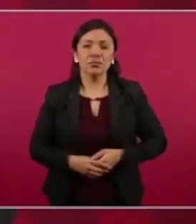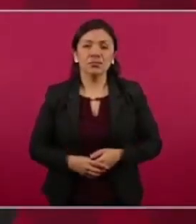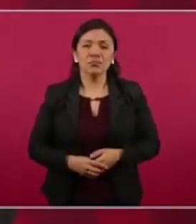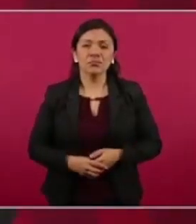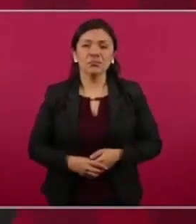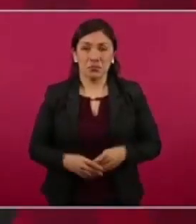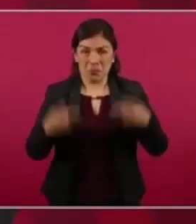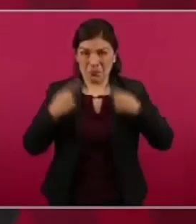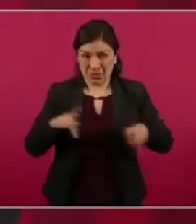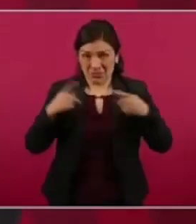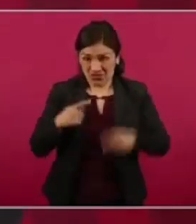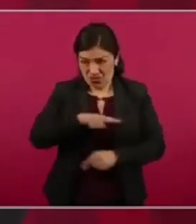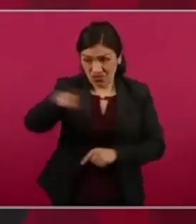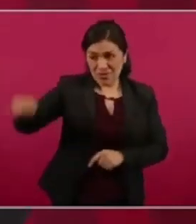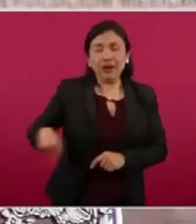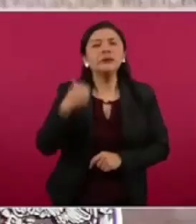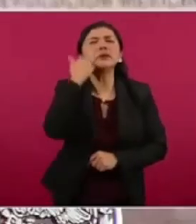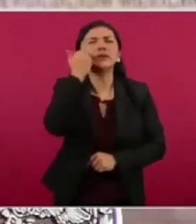La gente lo que quiere